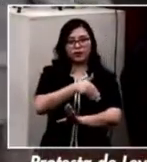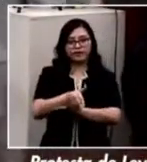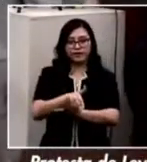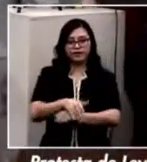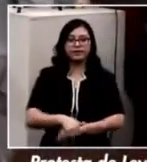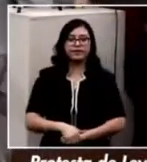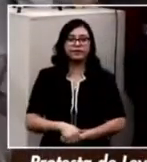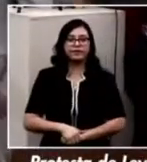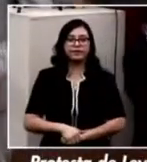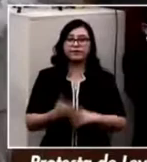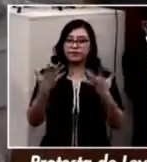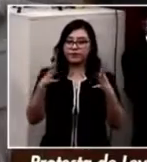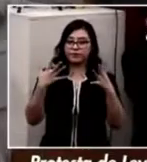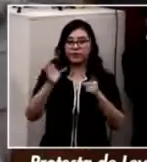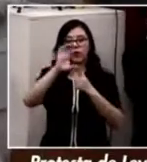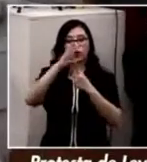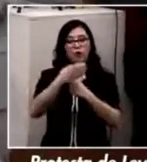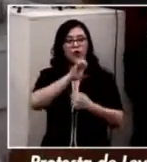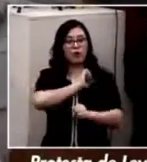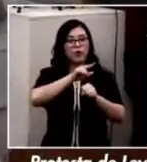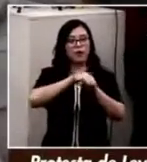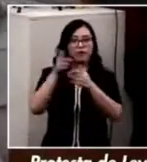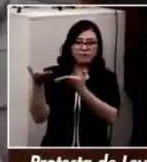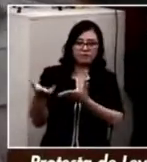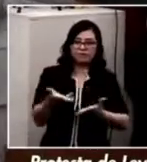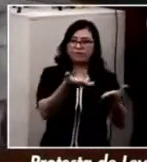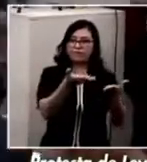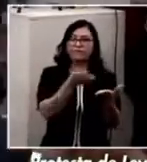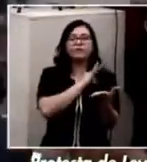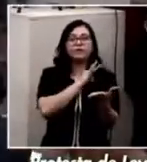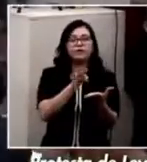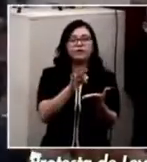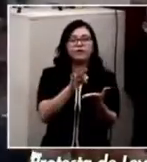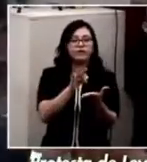generar esta línea de empatía, de comunicación y sobre todo